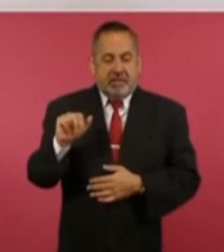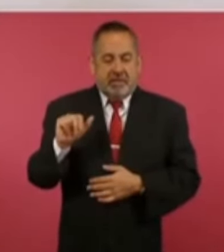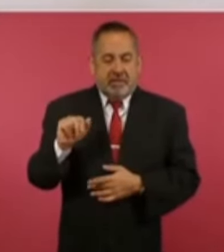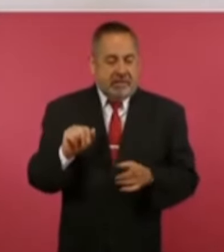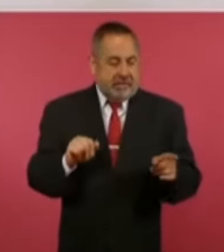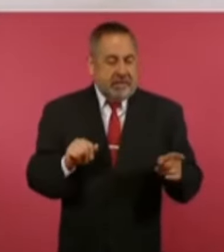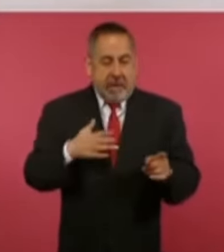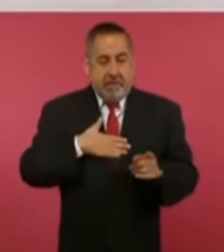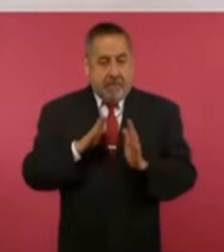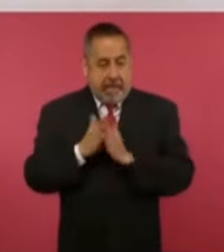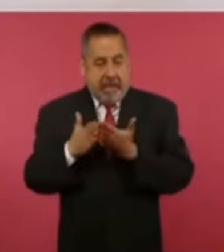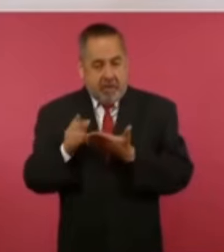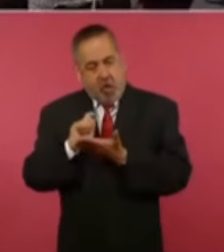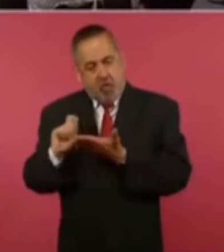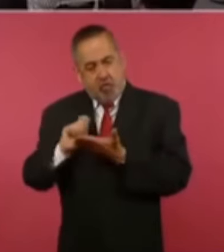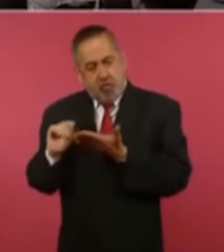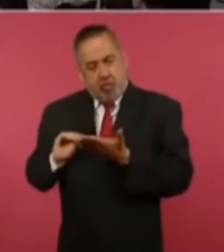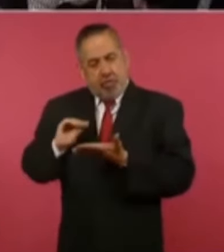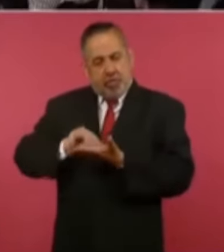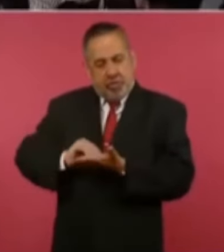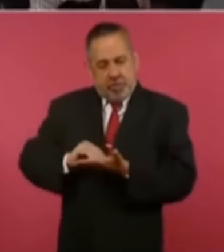en mi libro,